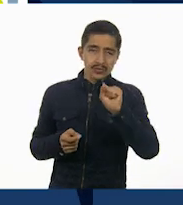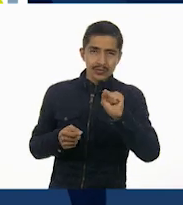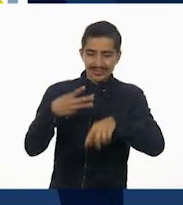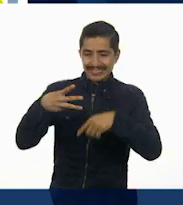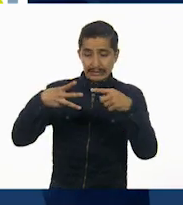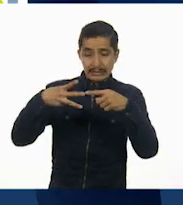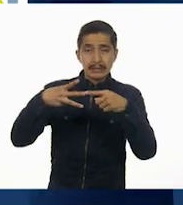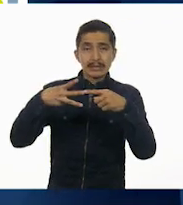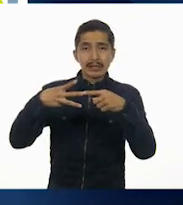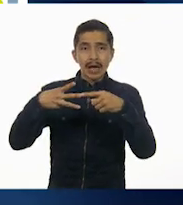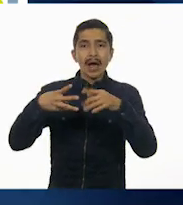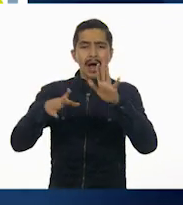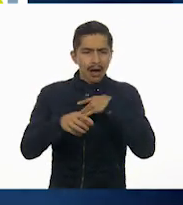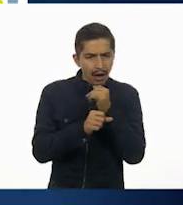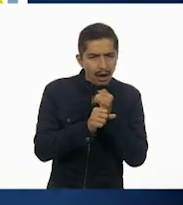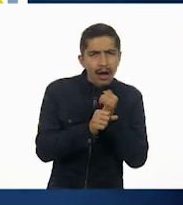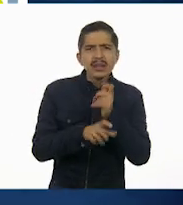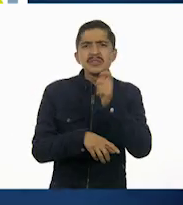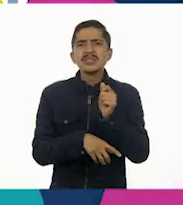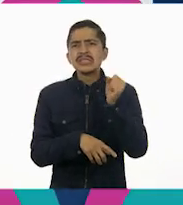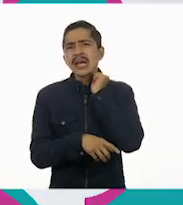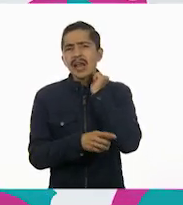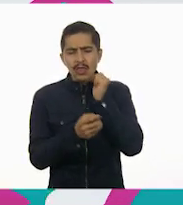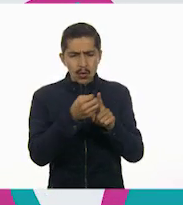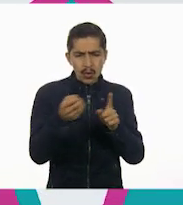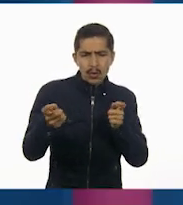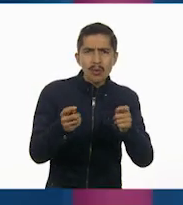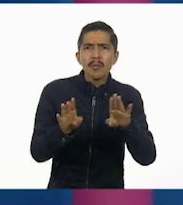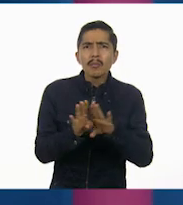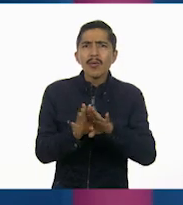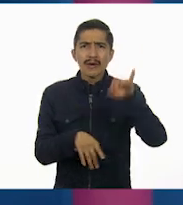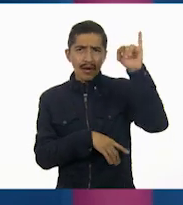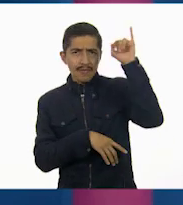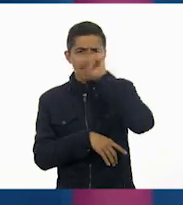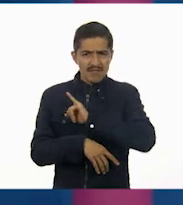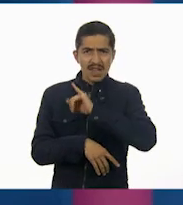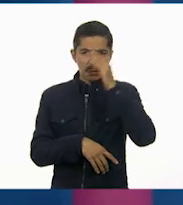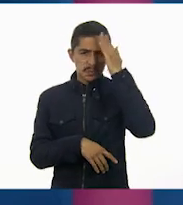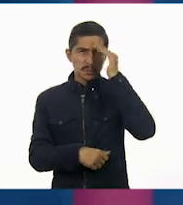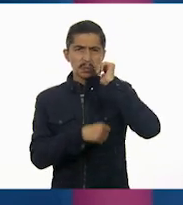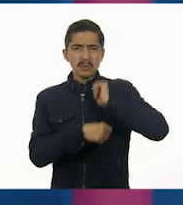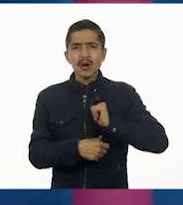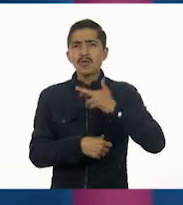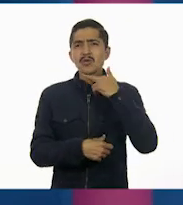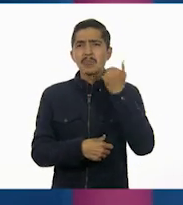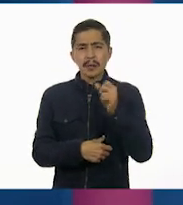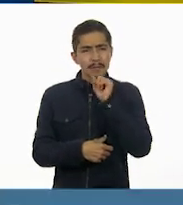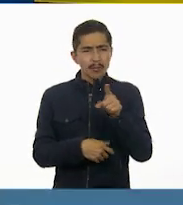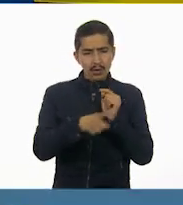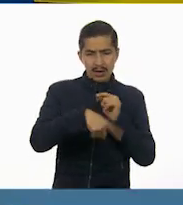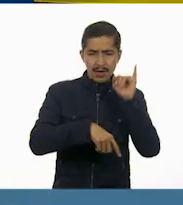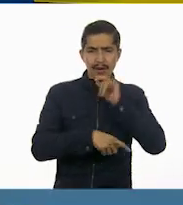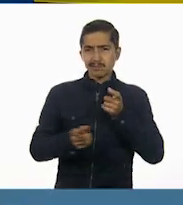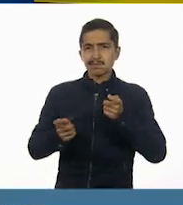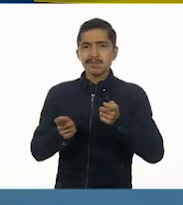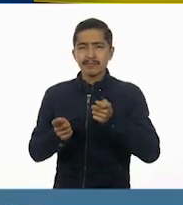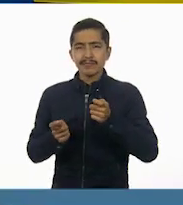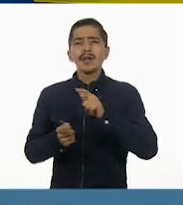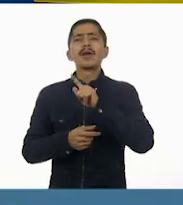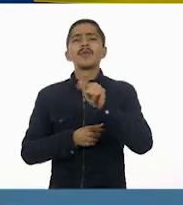la organización del Senado y encontré que estaba conformado por los jefes de los principales clanes romanos. Después